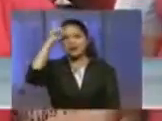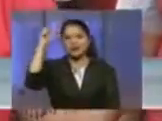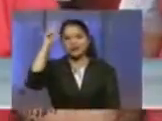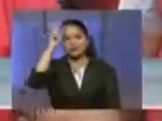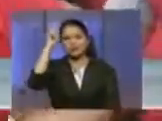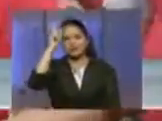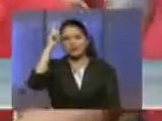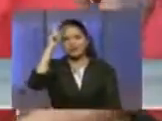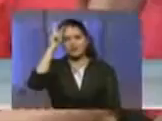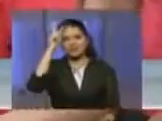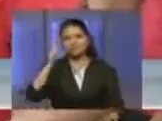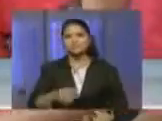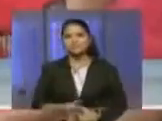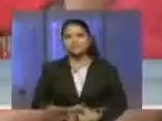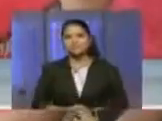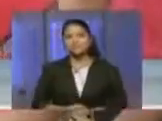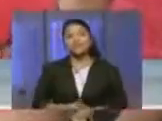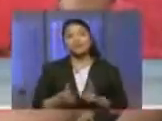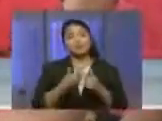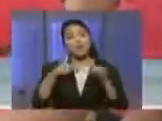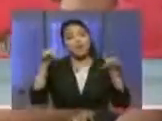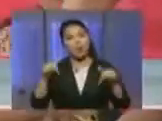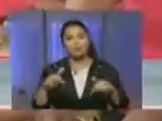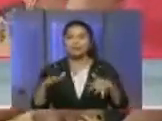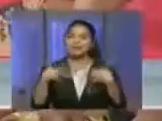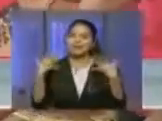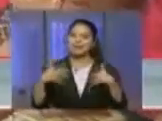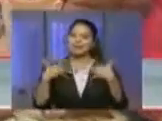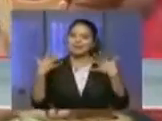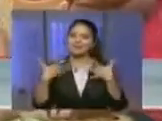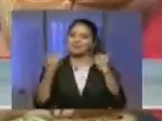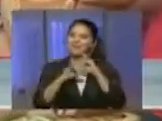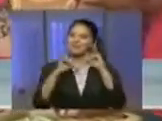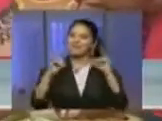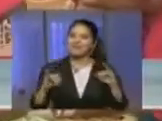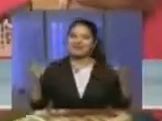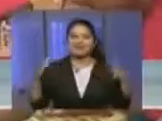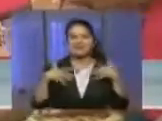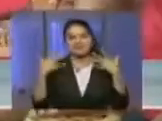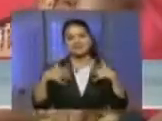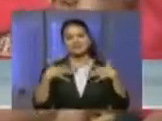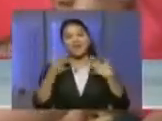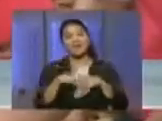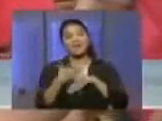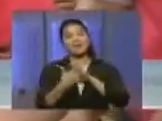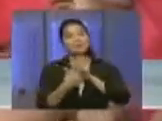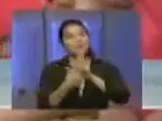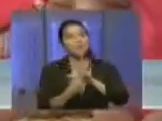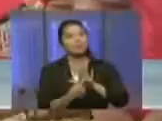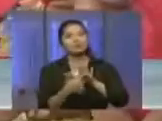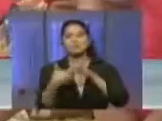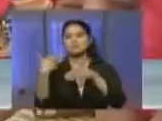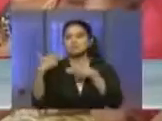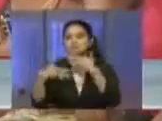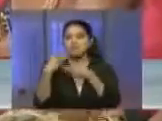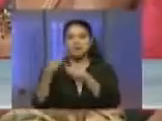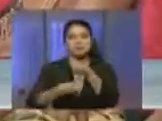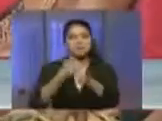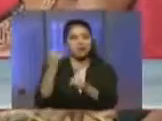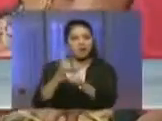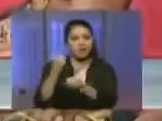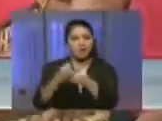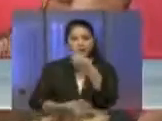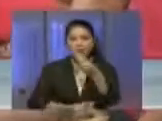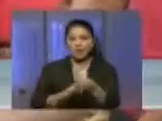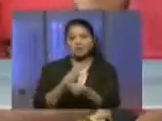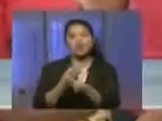indoamericano por eso Hoy estamos bien contentos y bien felices presidente por demostrar todo lo que hemos venido haciendo y lo otro